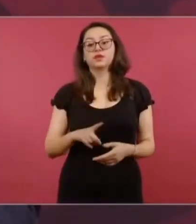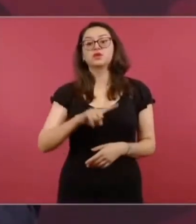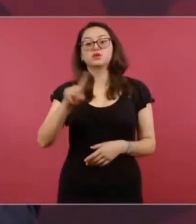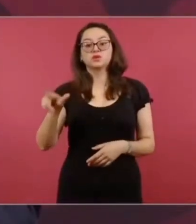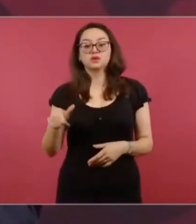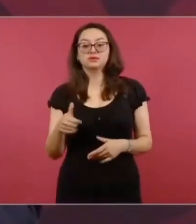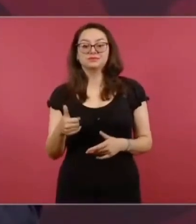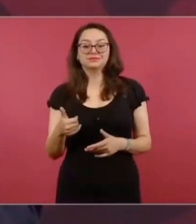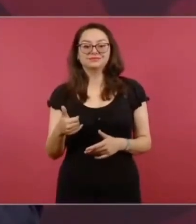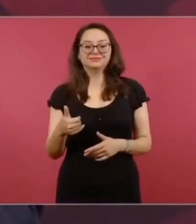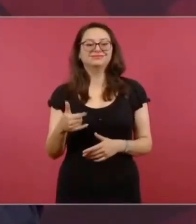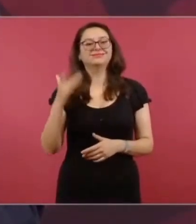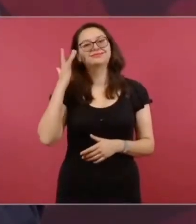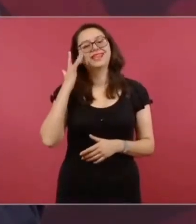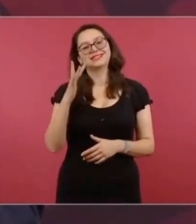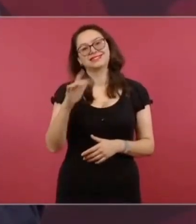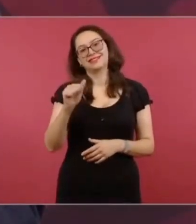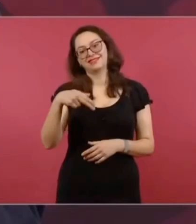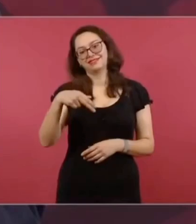Santana,